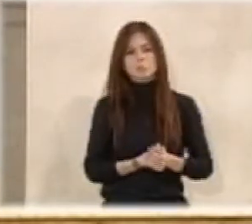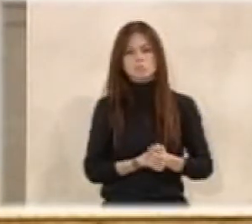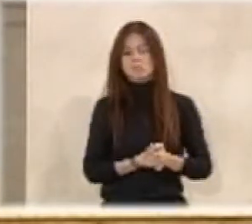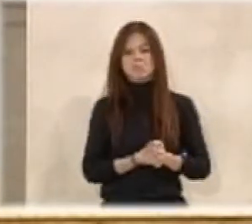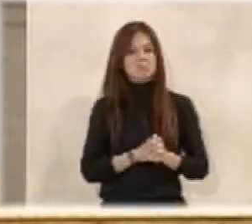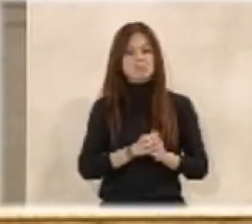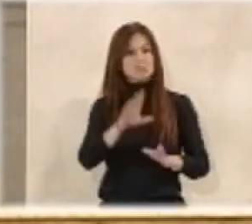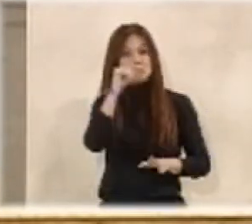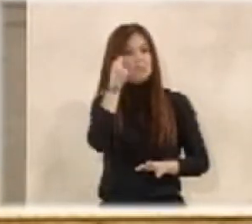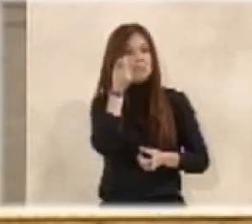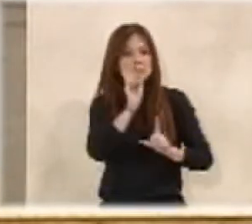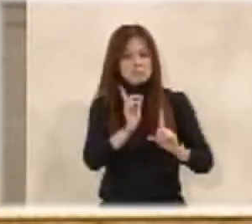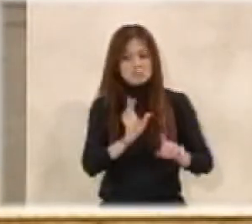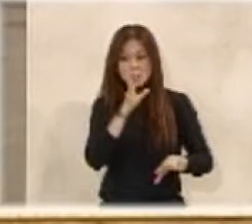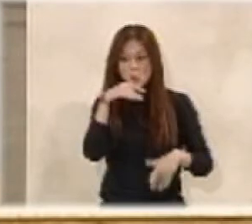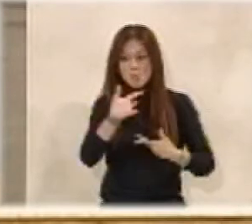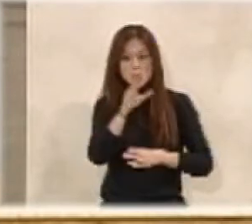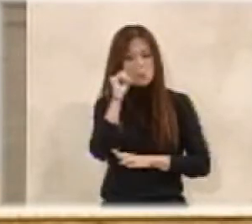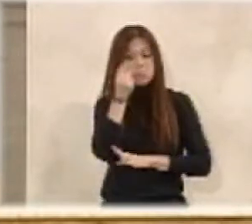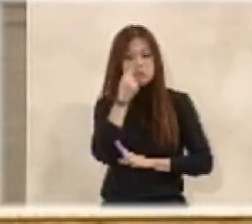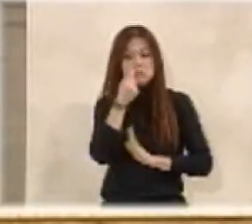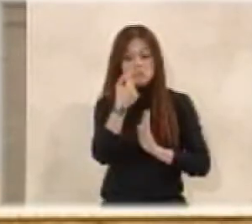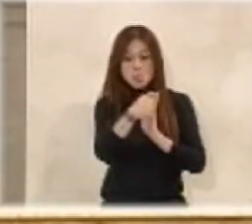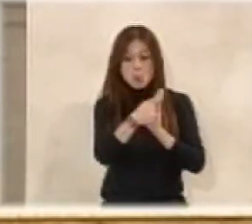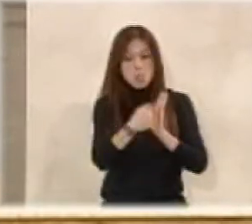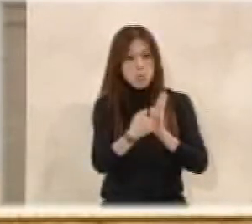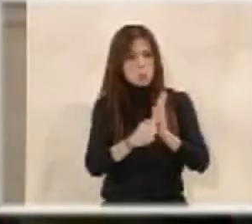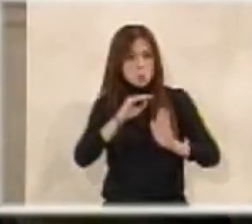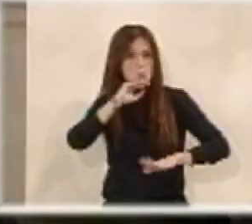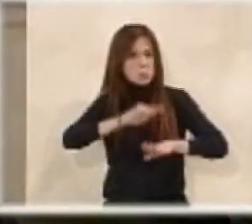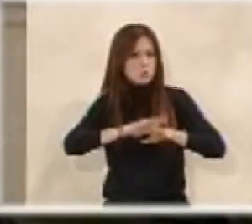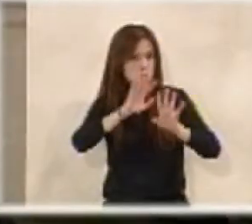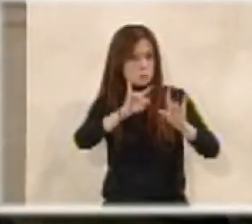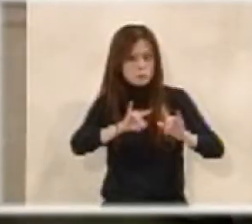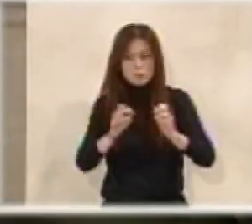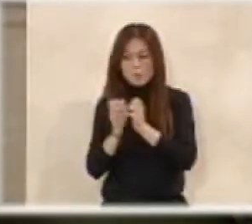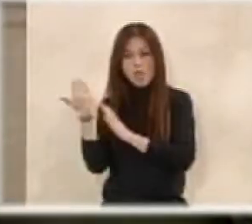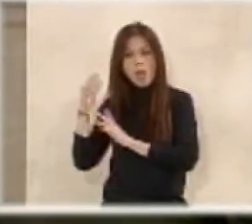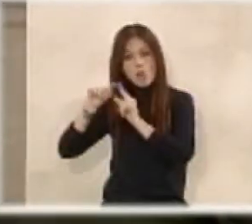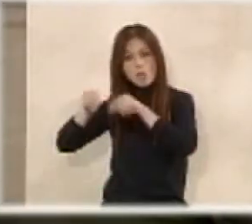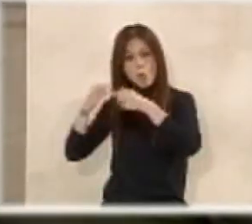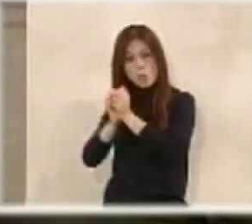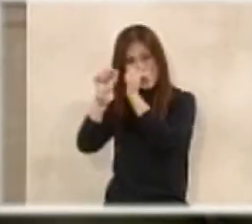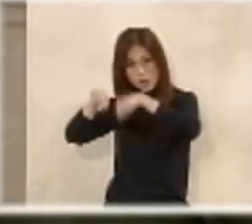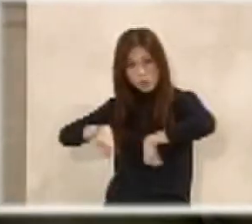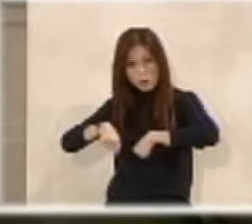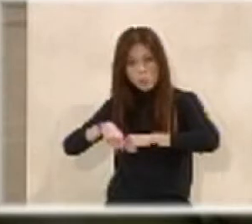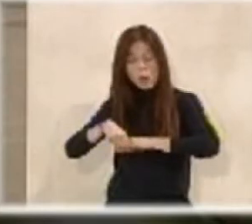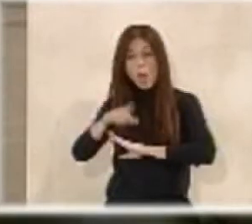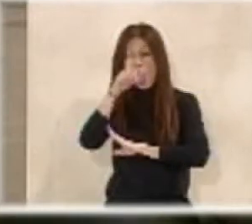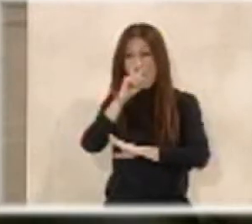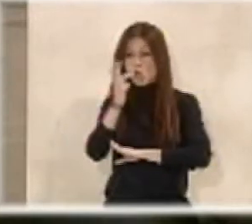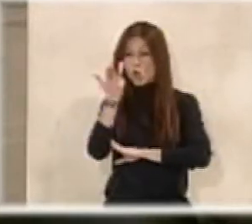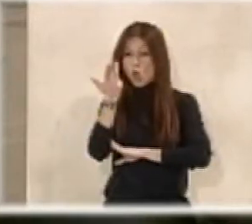no tenemos conocimiento de que no se estén cumpliendo, de que no se esté cumpliendo el acuerdo que se firmó, como usted dice, en el